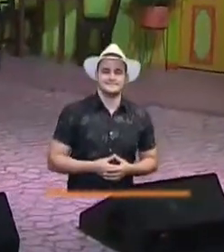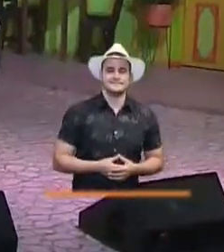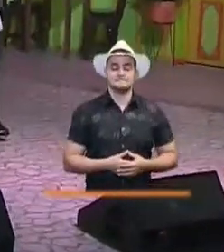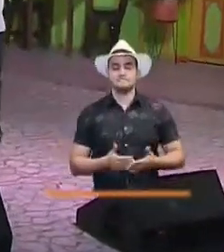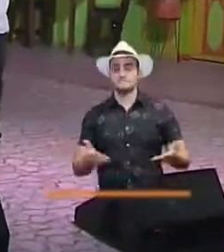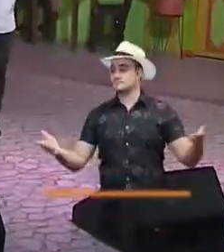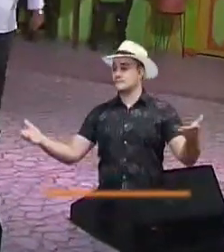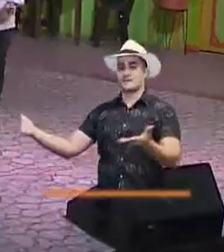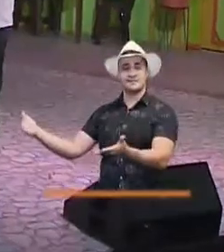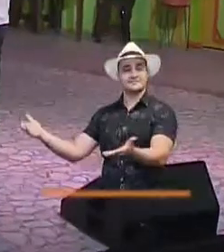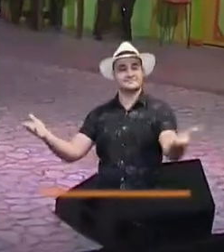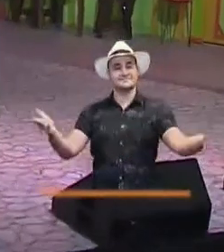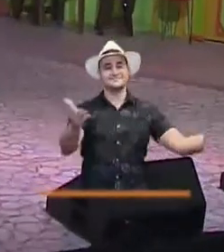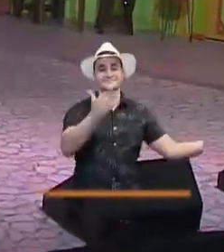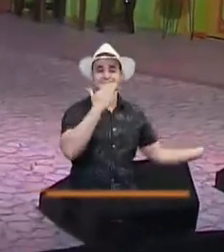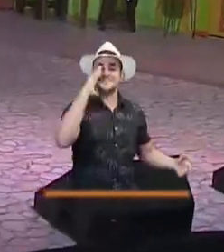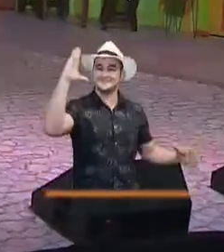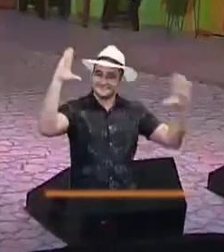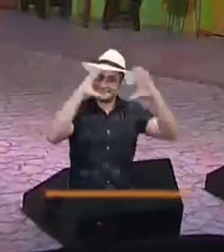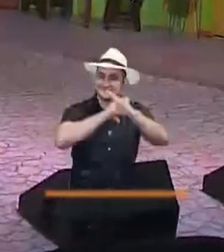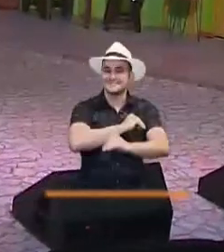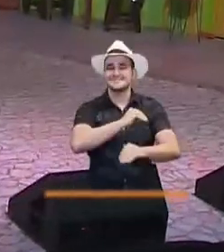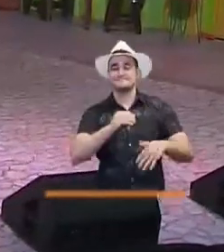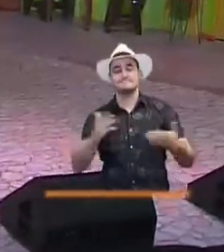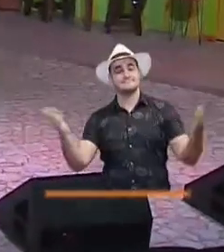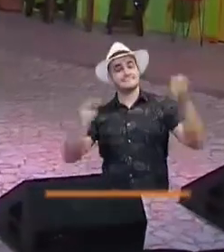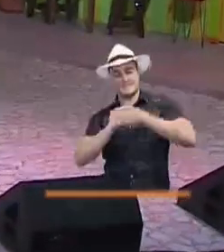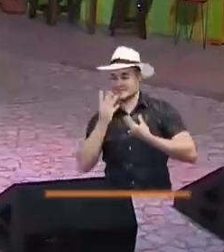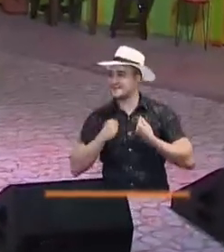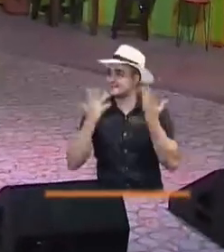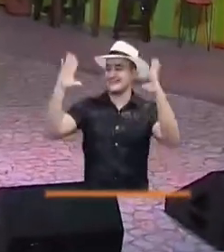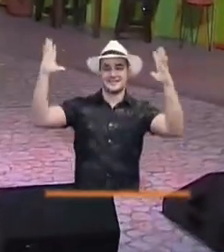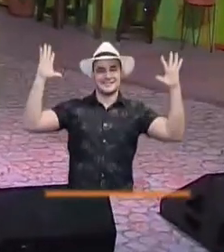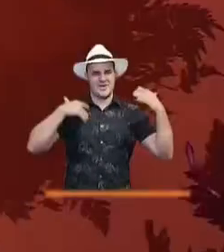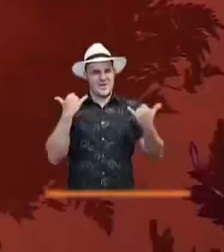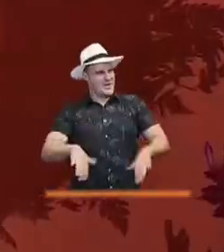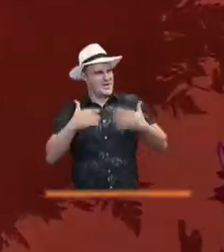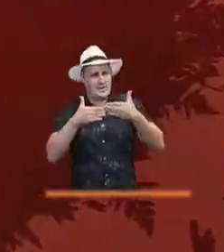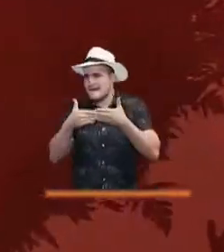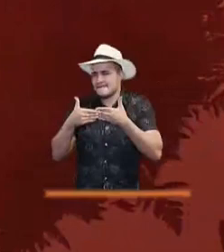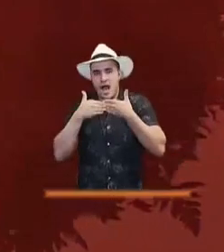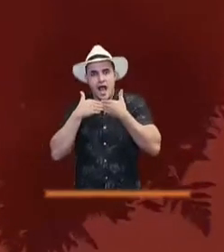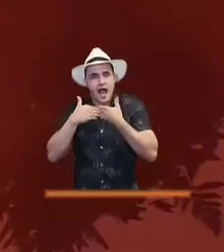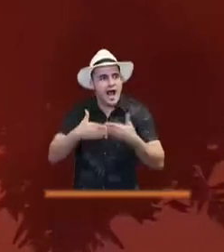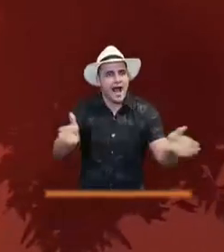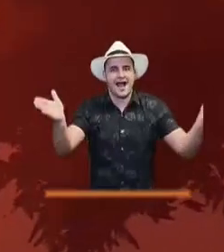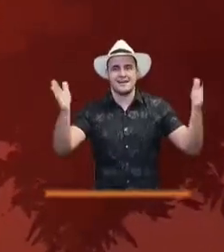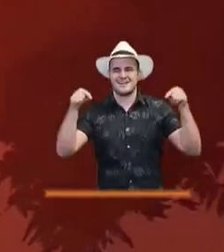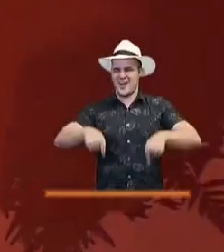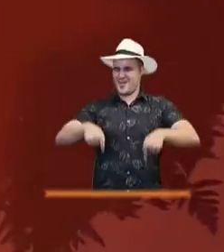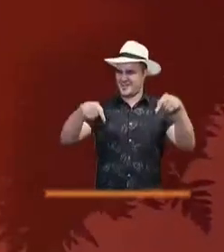Muy buenas noches, mi gente. La feria ha dado este paso y hoy aquí se